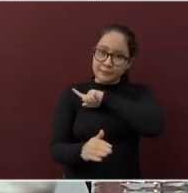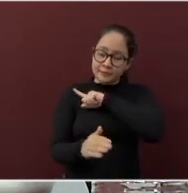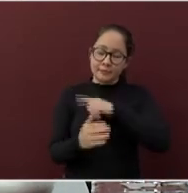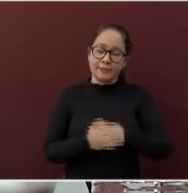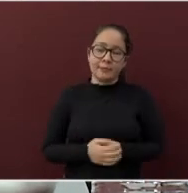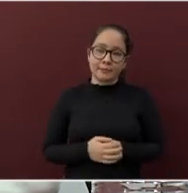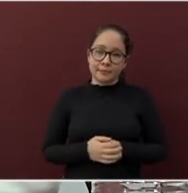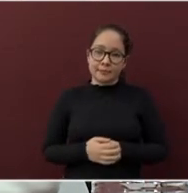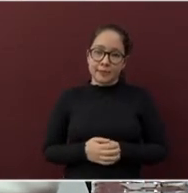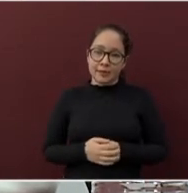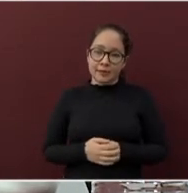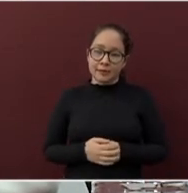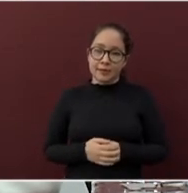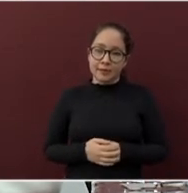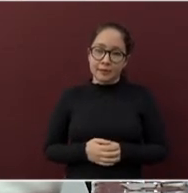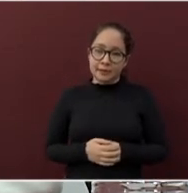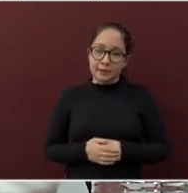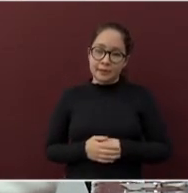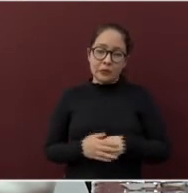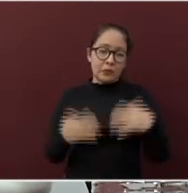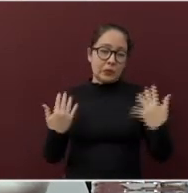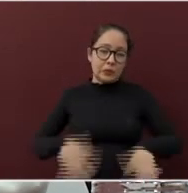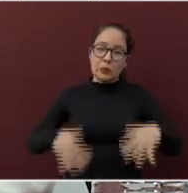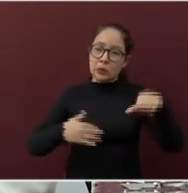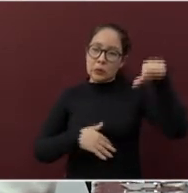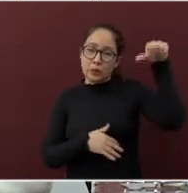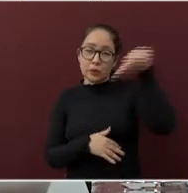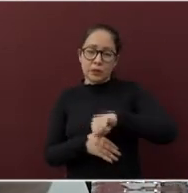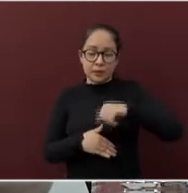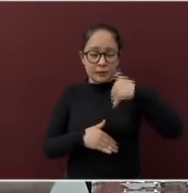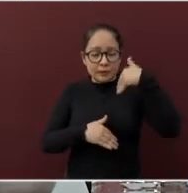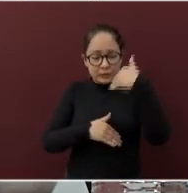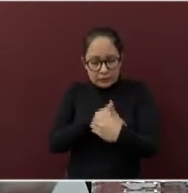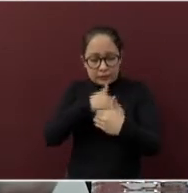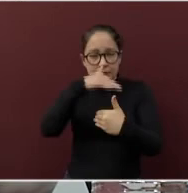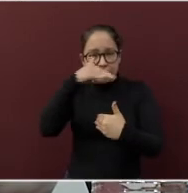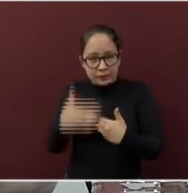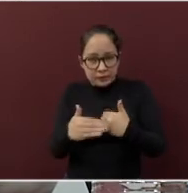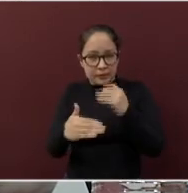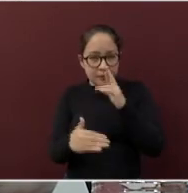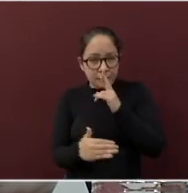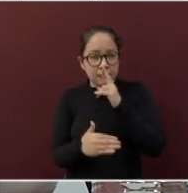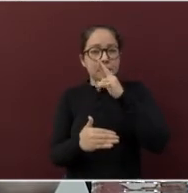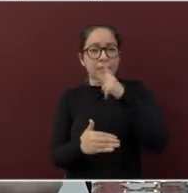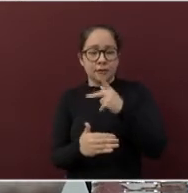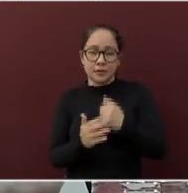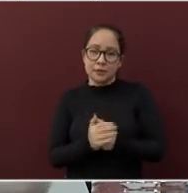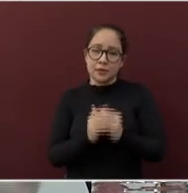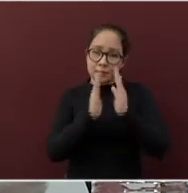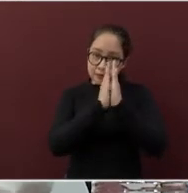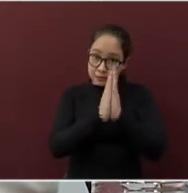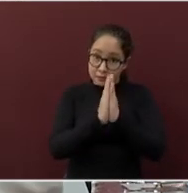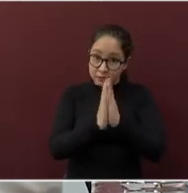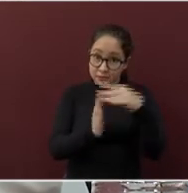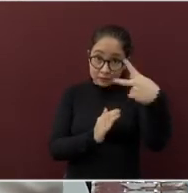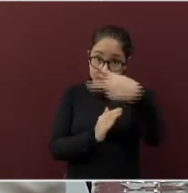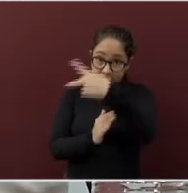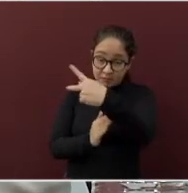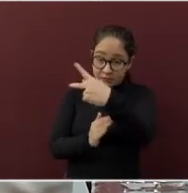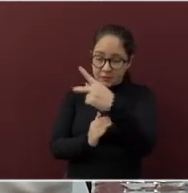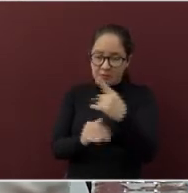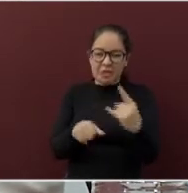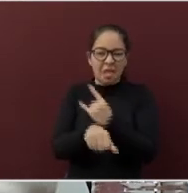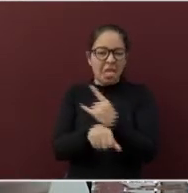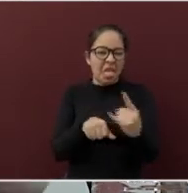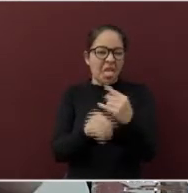un importantísimo un gran avance por favor no retrocedan deben